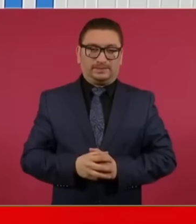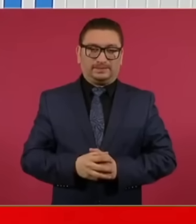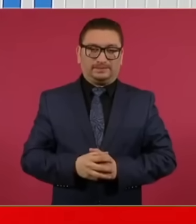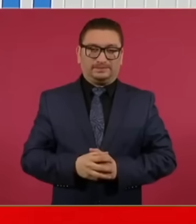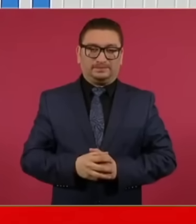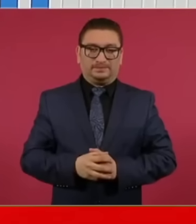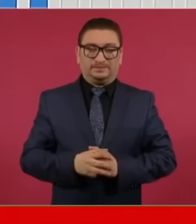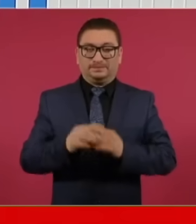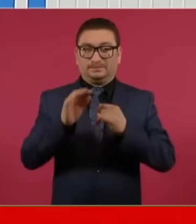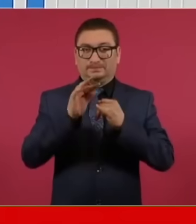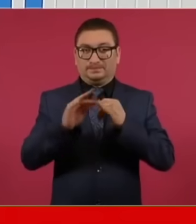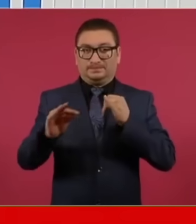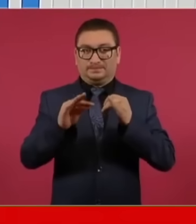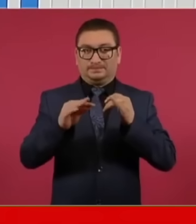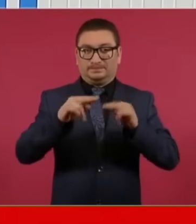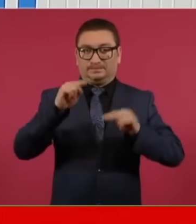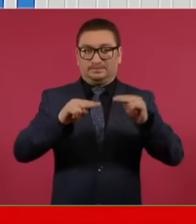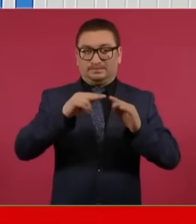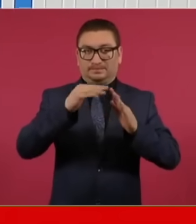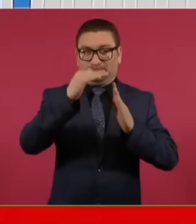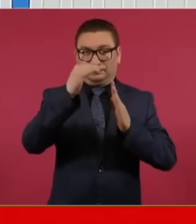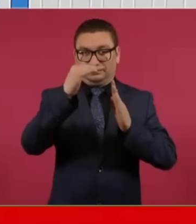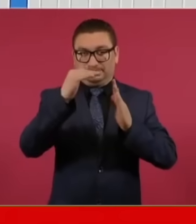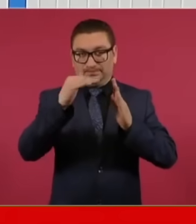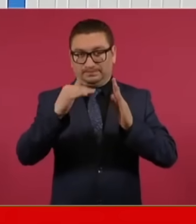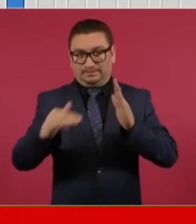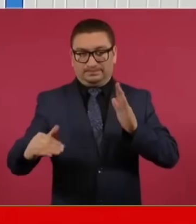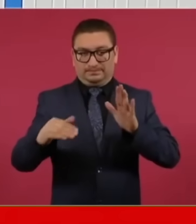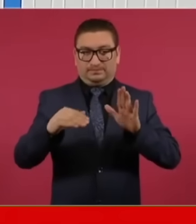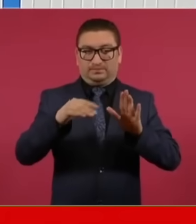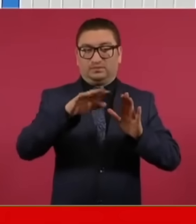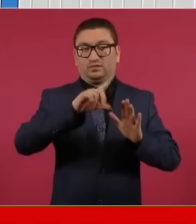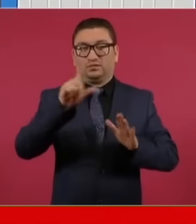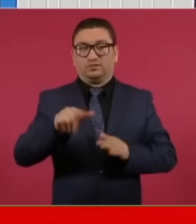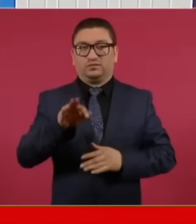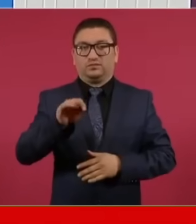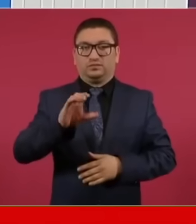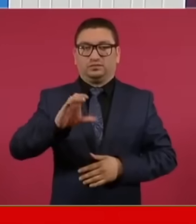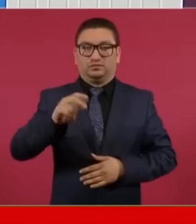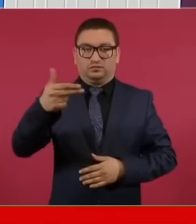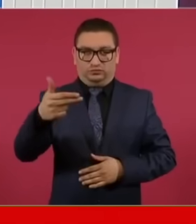Ya al final empieza a caer. Ya este es Calderón.